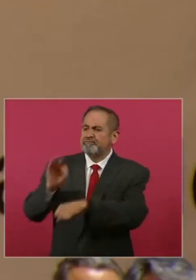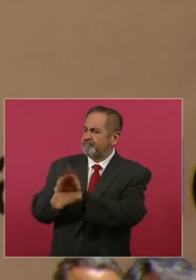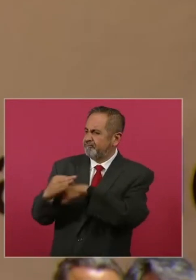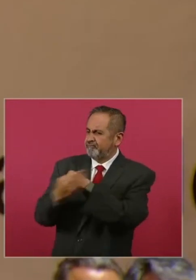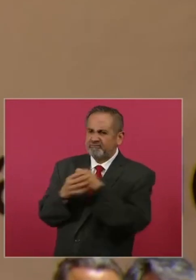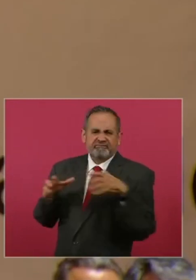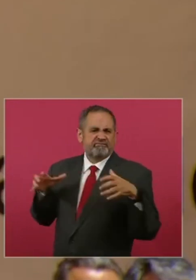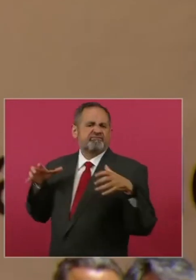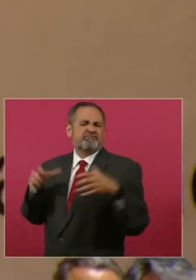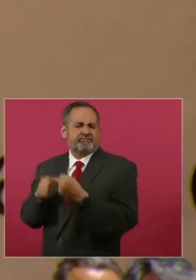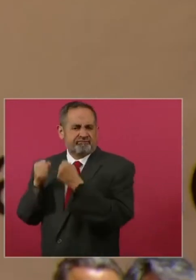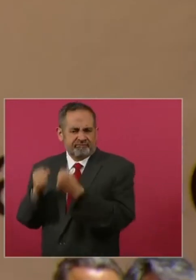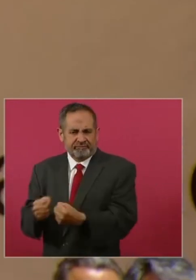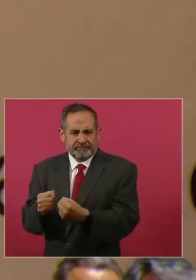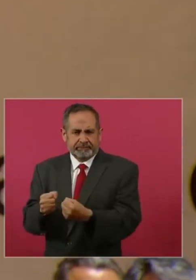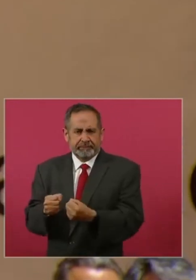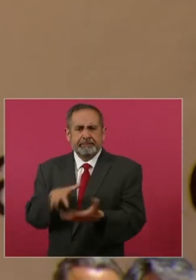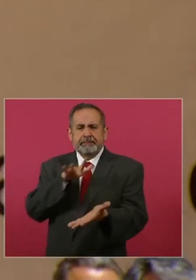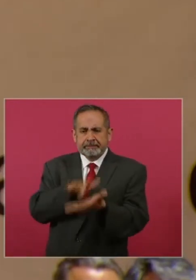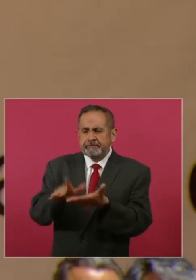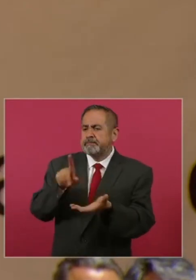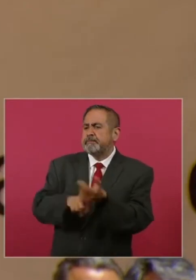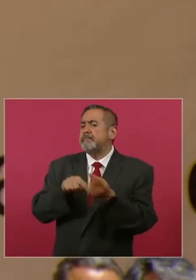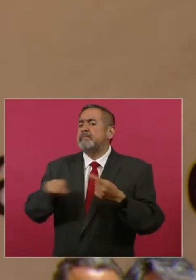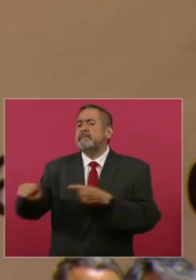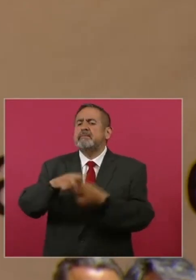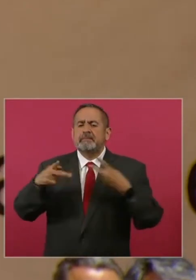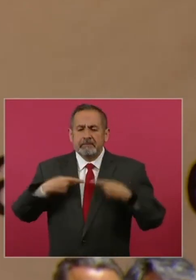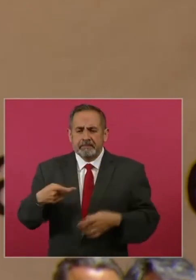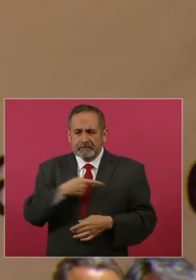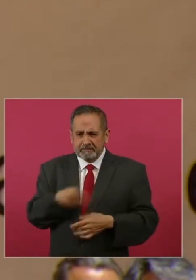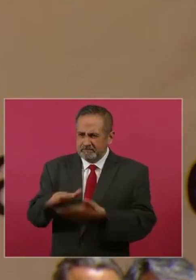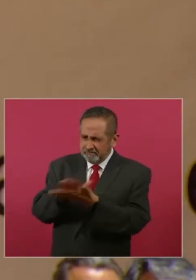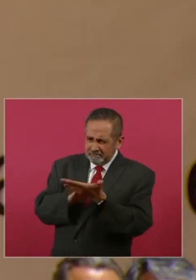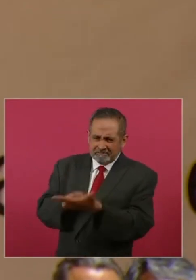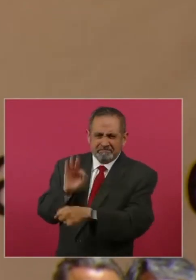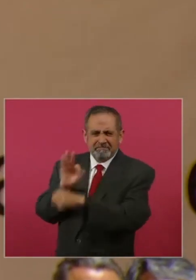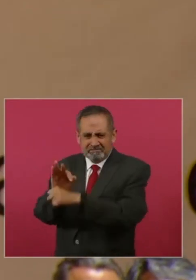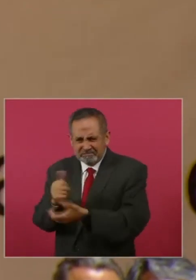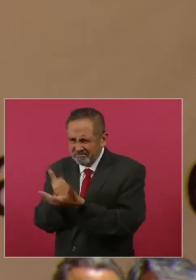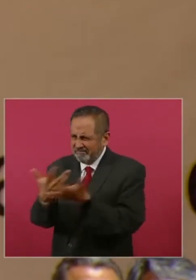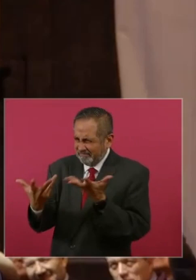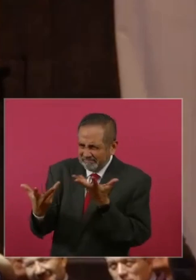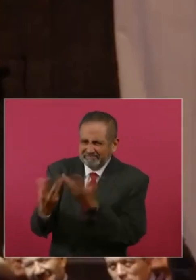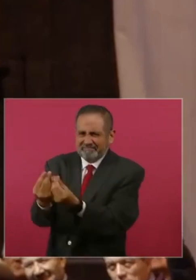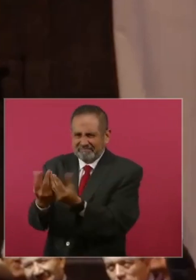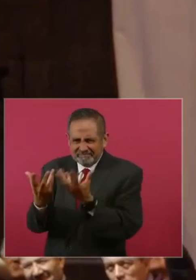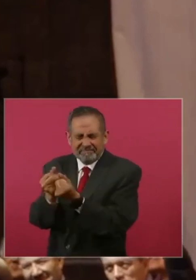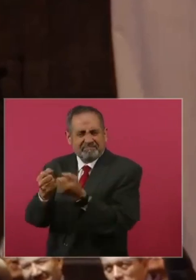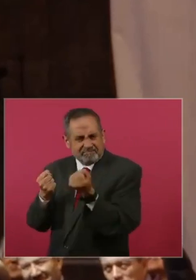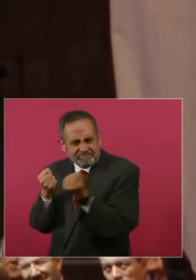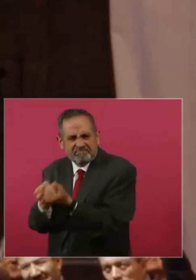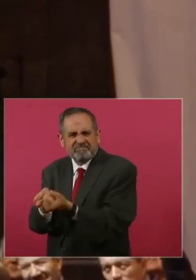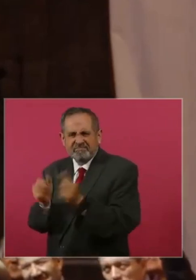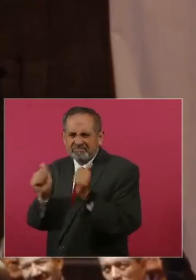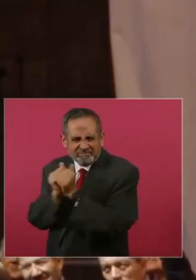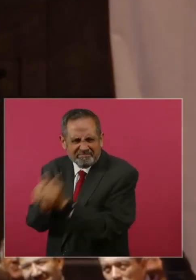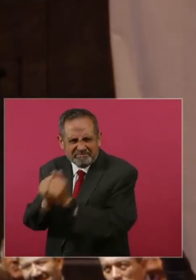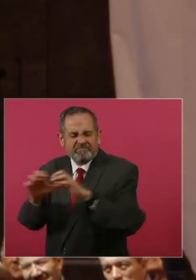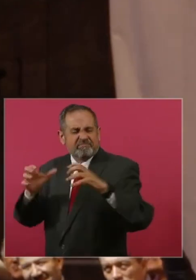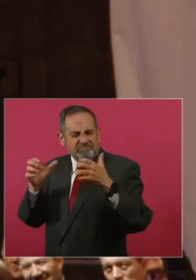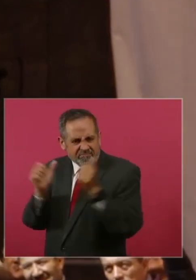política, apoyar a los de abajo, aliarse siempre y sostenerse,